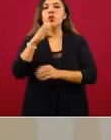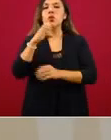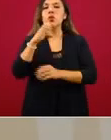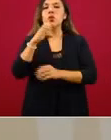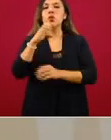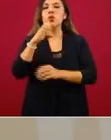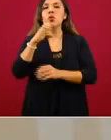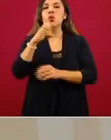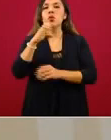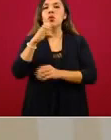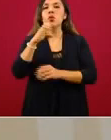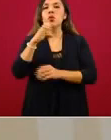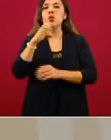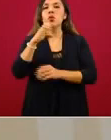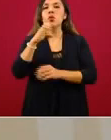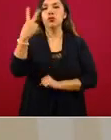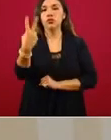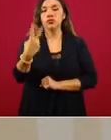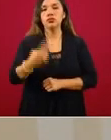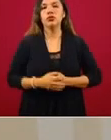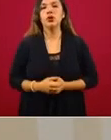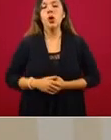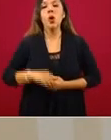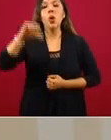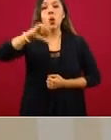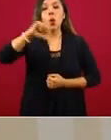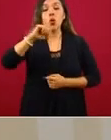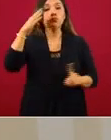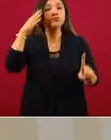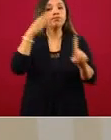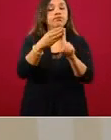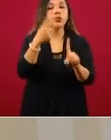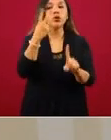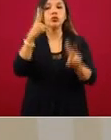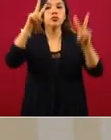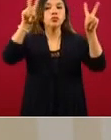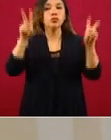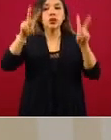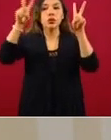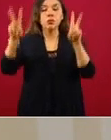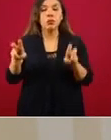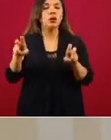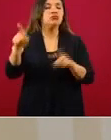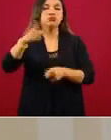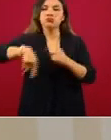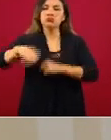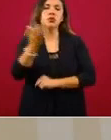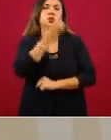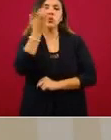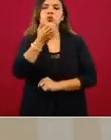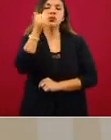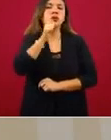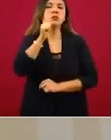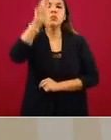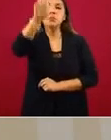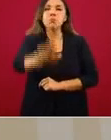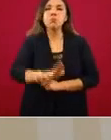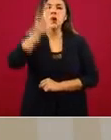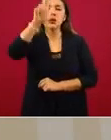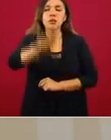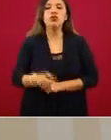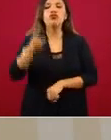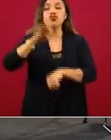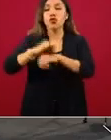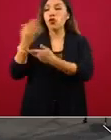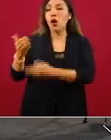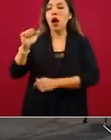coronavirus SARS-CoV-2. Hoy vamos a enfocarnos en dos temas que son muy clásicos del martes. El doctor Alomía